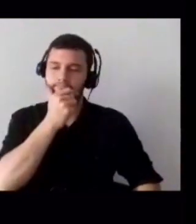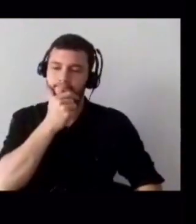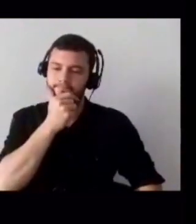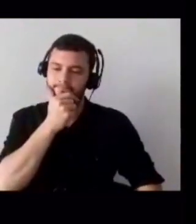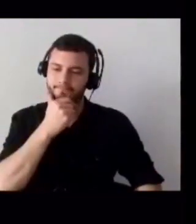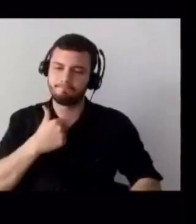documental